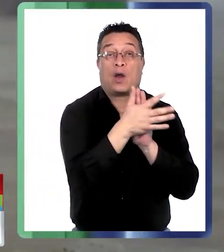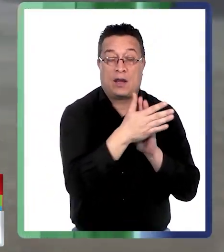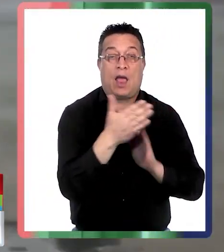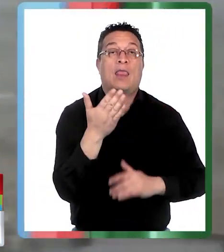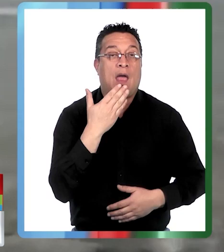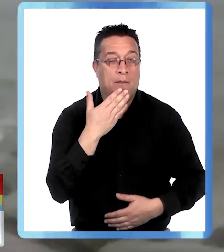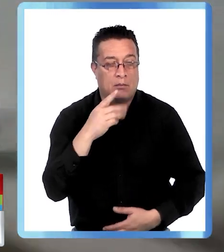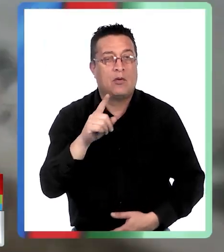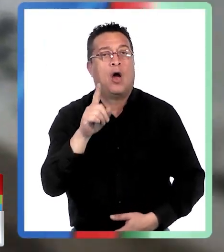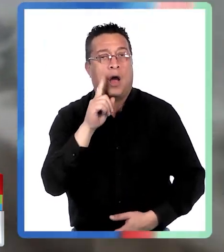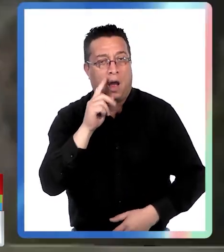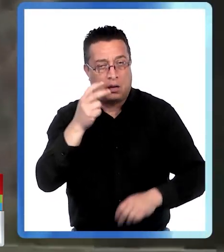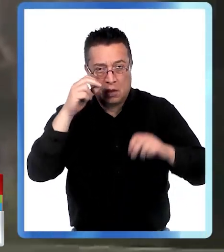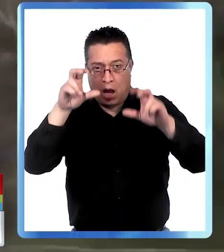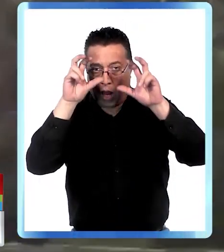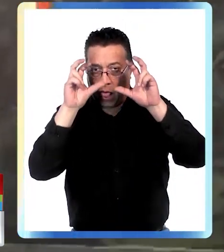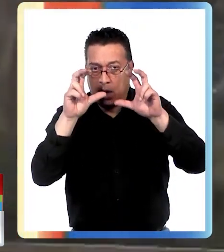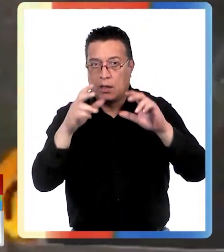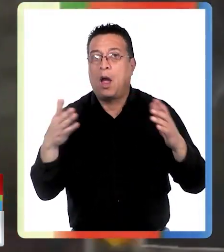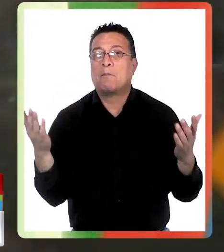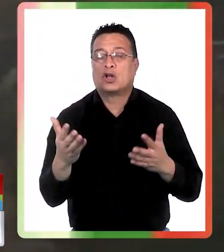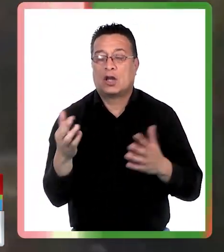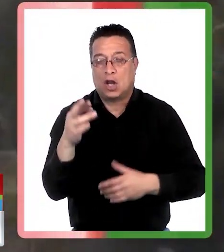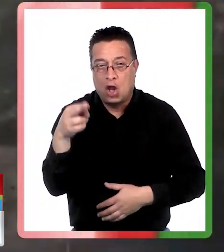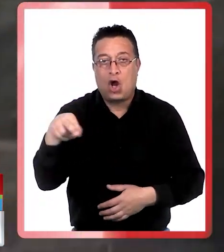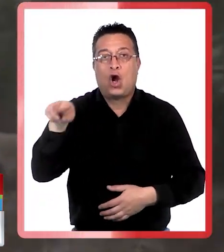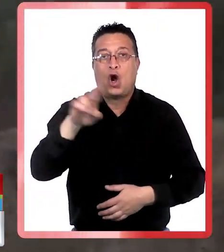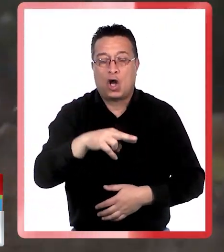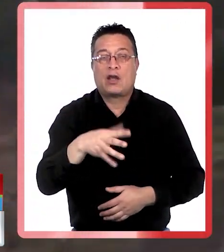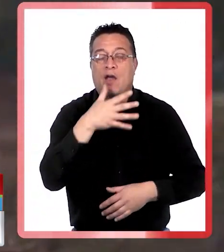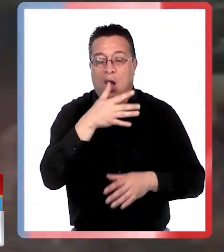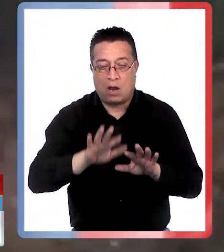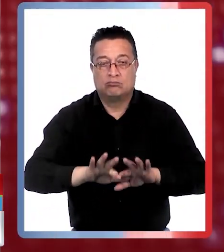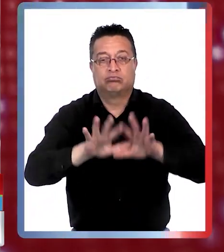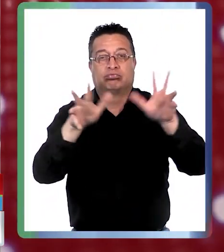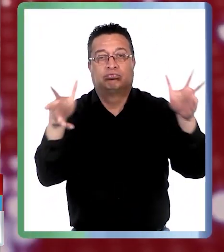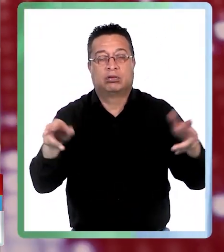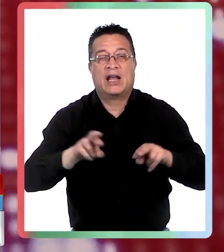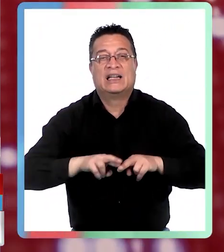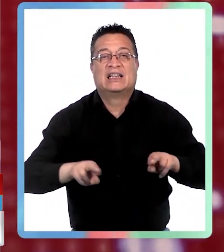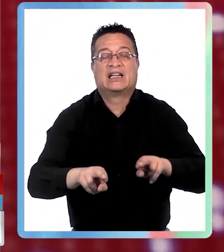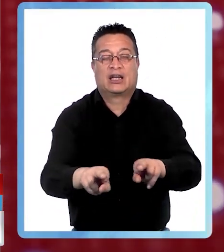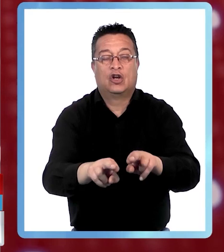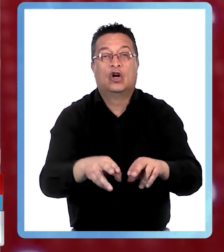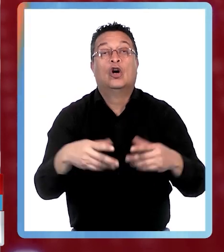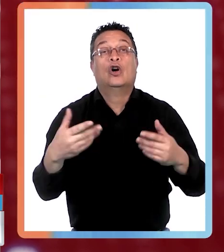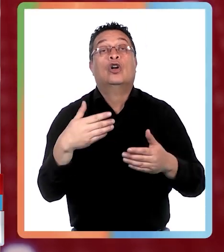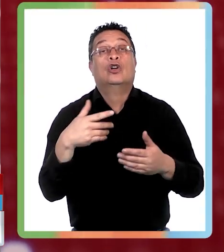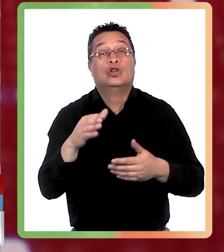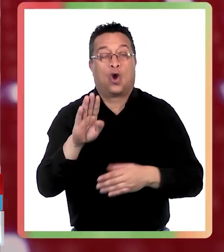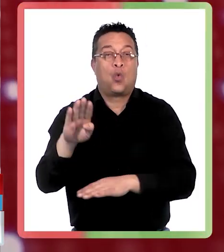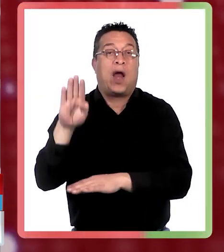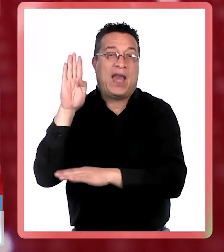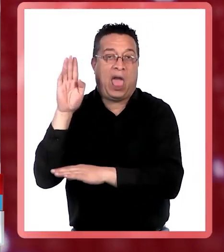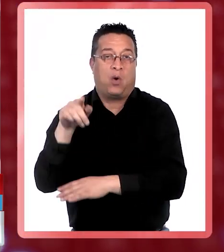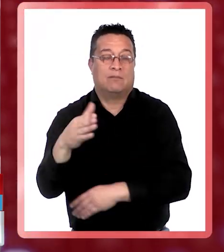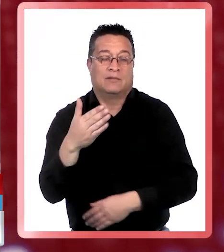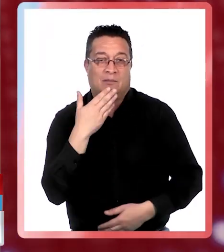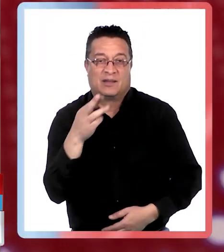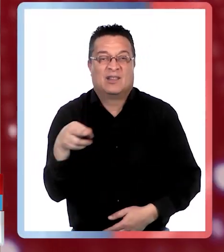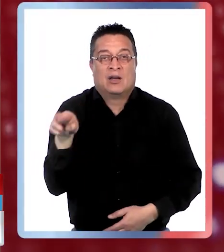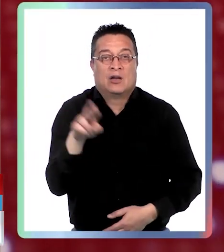región del araucan también se encuentran bajo alerta ya que nuevamente sufrieron el desborde de ríos entre ellos el